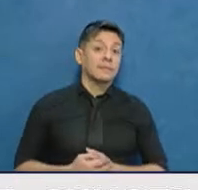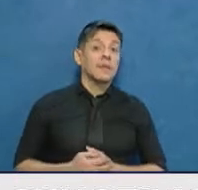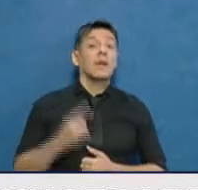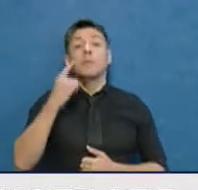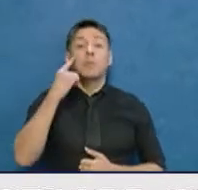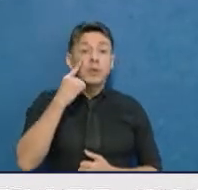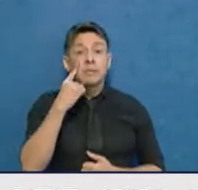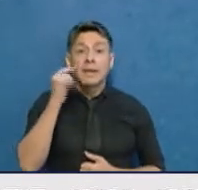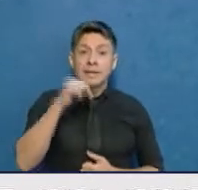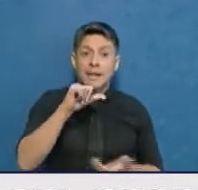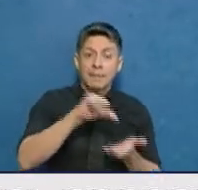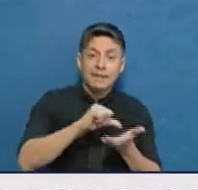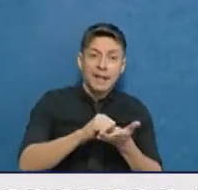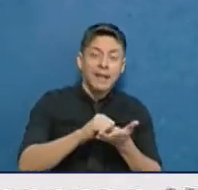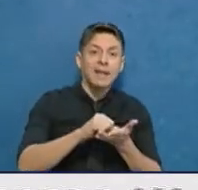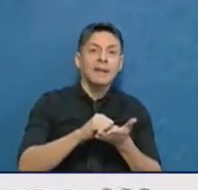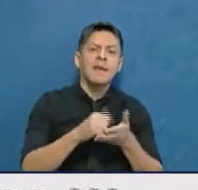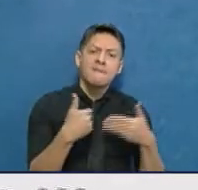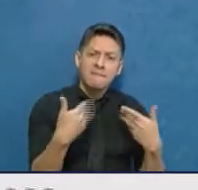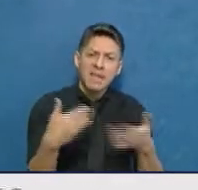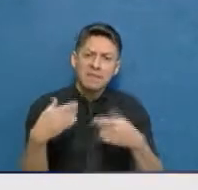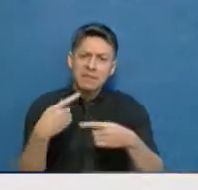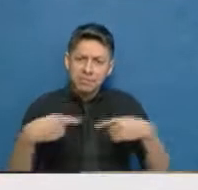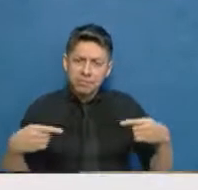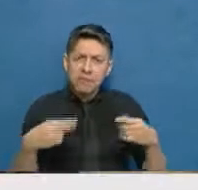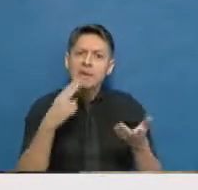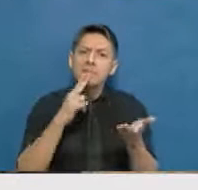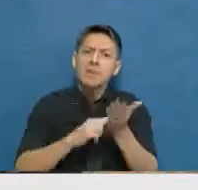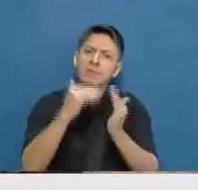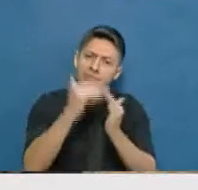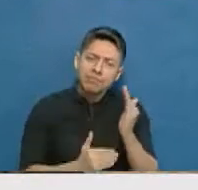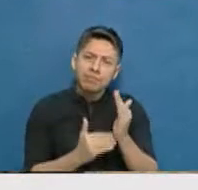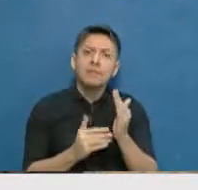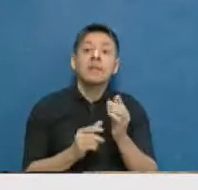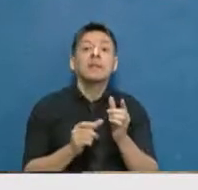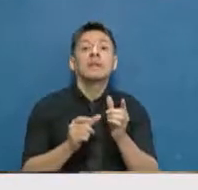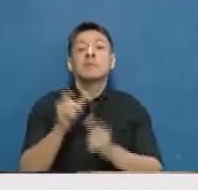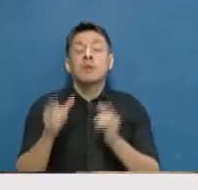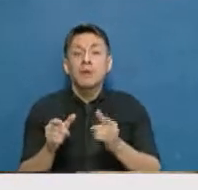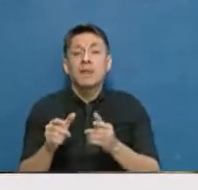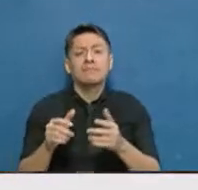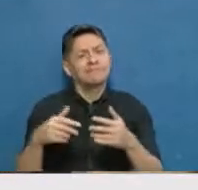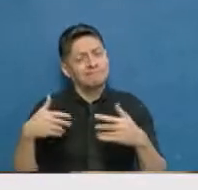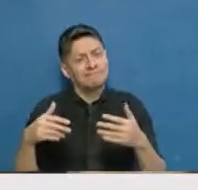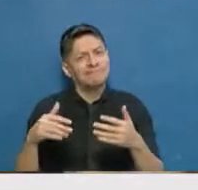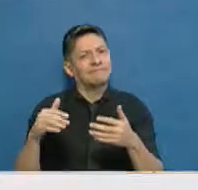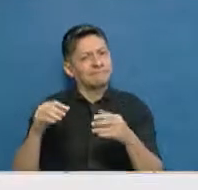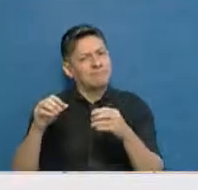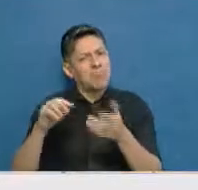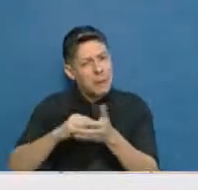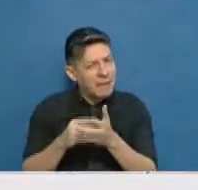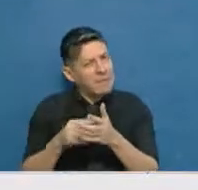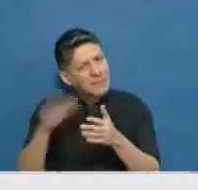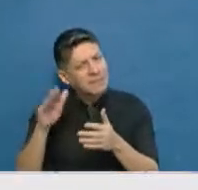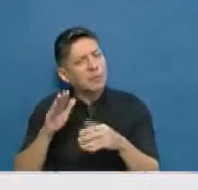La Municipalidad de Ciudad ha otorgado una serie de beneficios impositivos para los sectores más afectados por la pandemia. Se ha puesto énfasis en